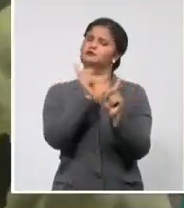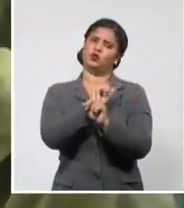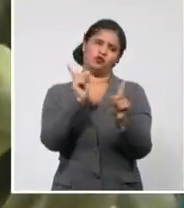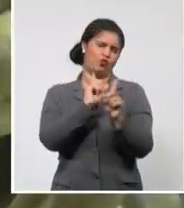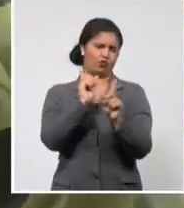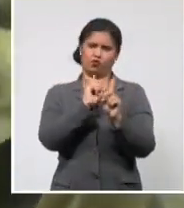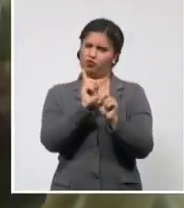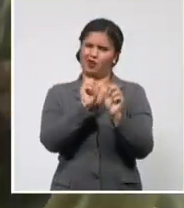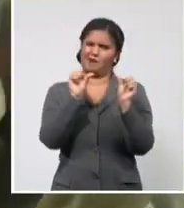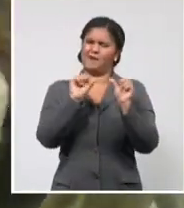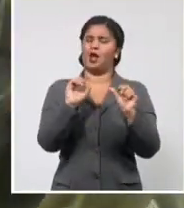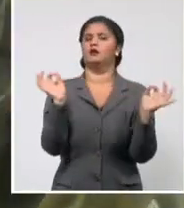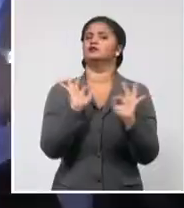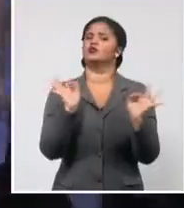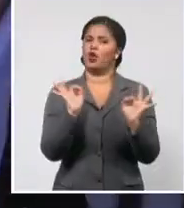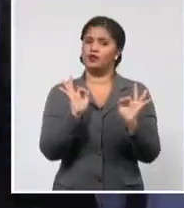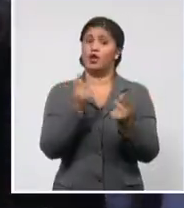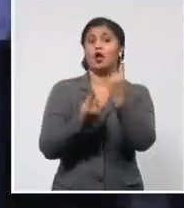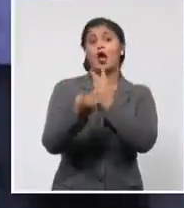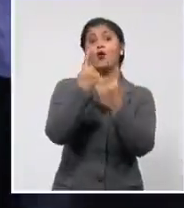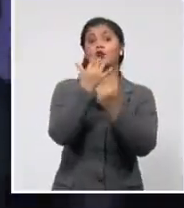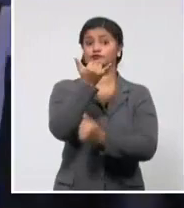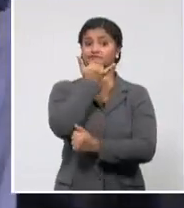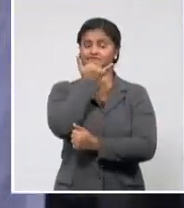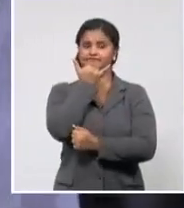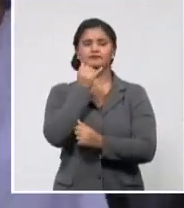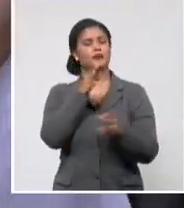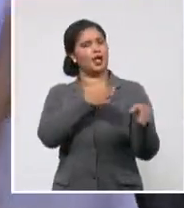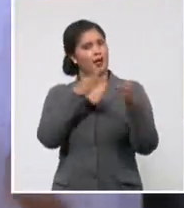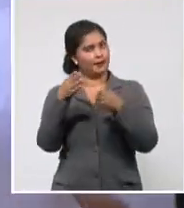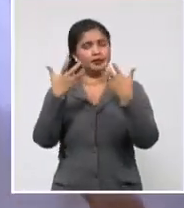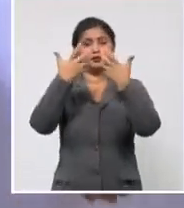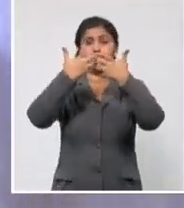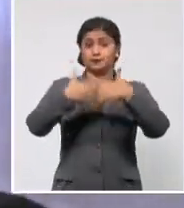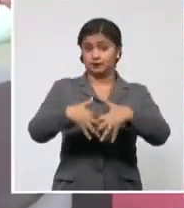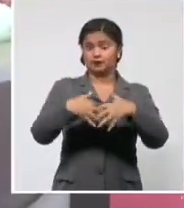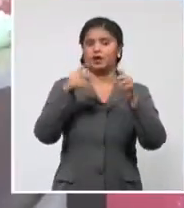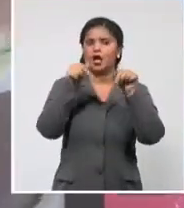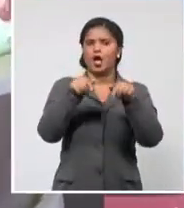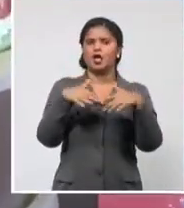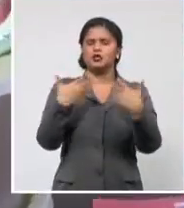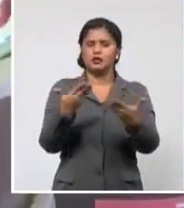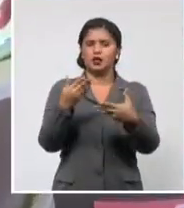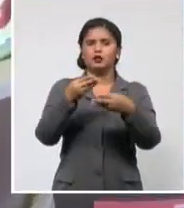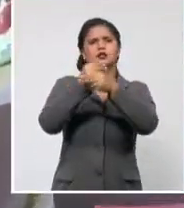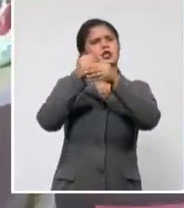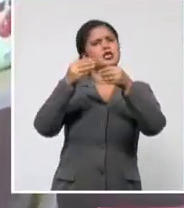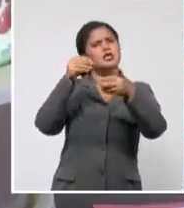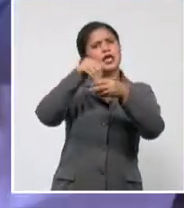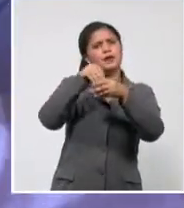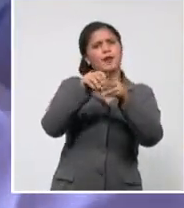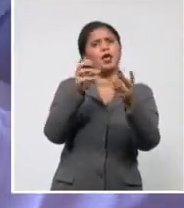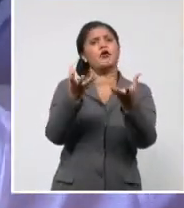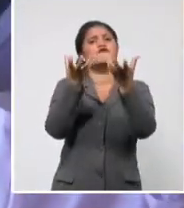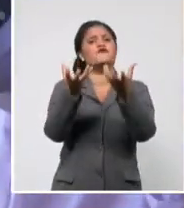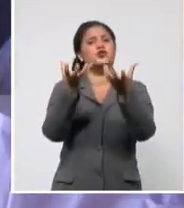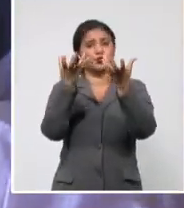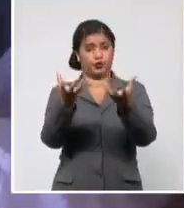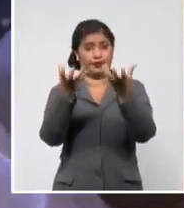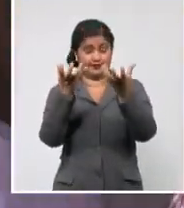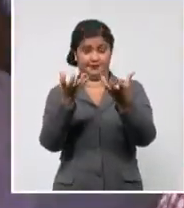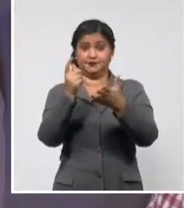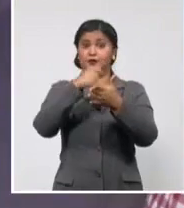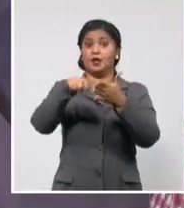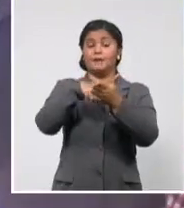croquetas conformadas. En la miniindustria de conservas, Perla del Norte se envasan cremas de fruta en pequeño formato. El plan de